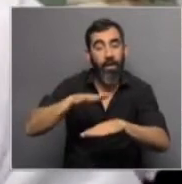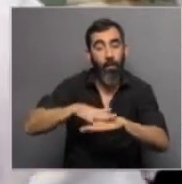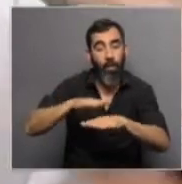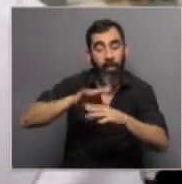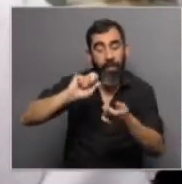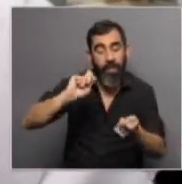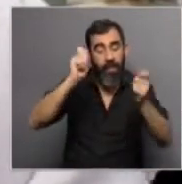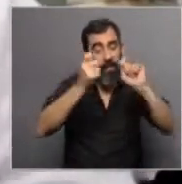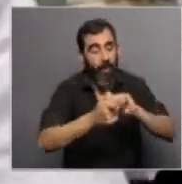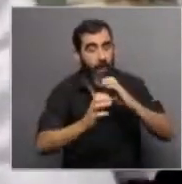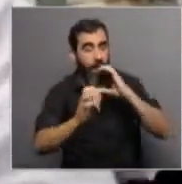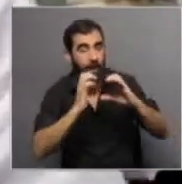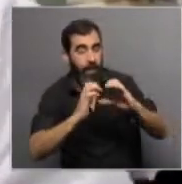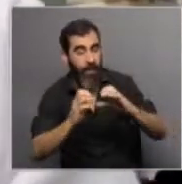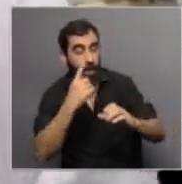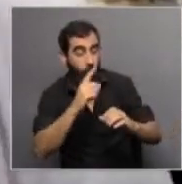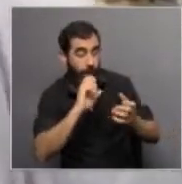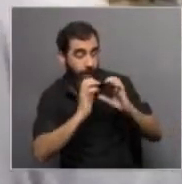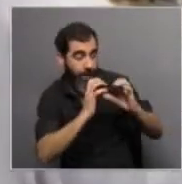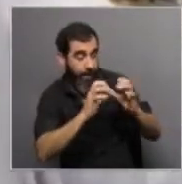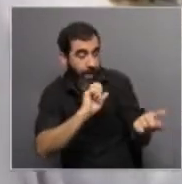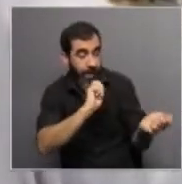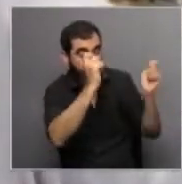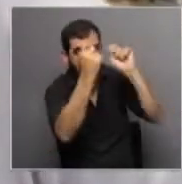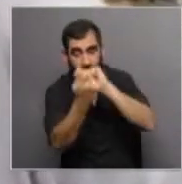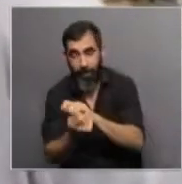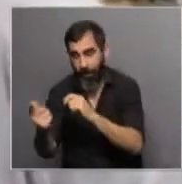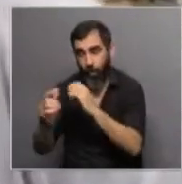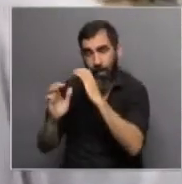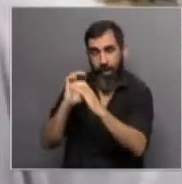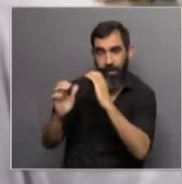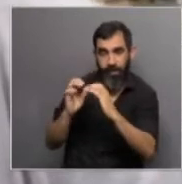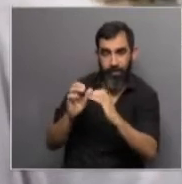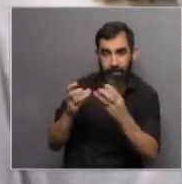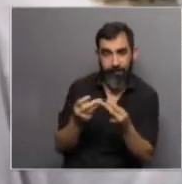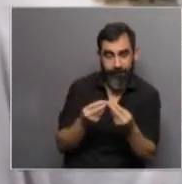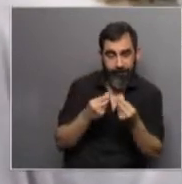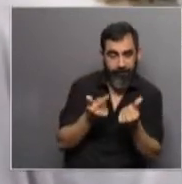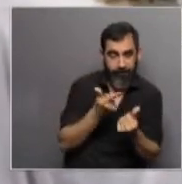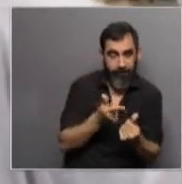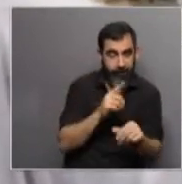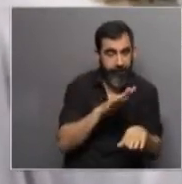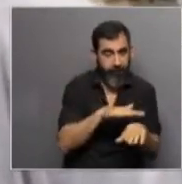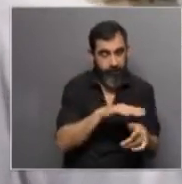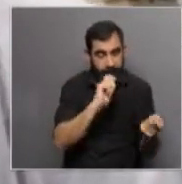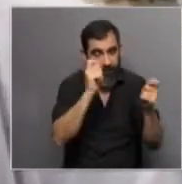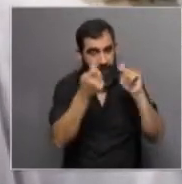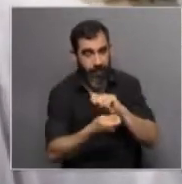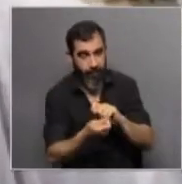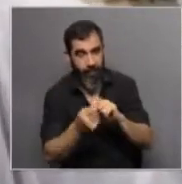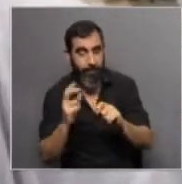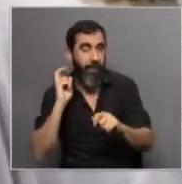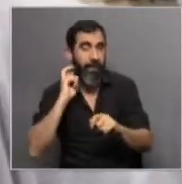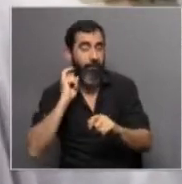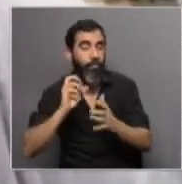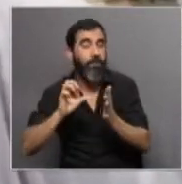de energía en otra, es decir, del estímulo que desencadena la sensación en el tipo de señales que maneja el